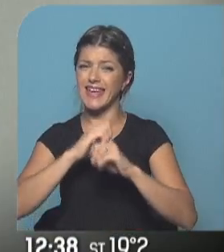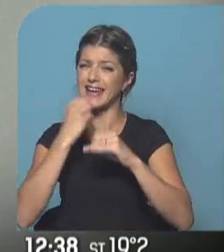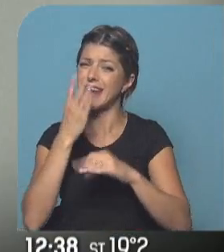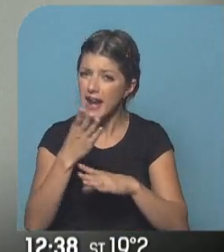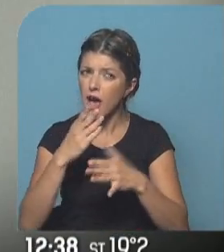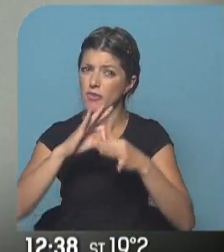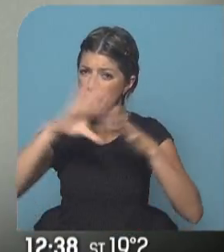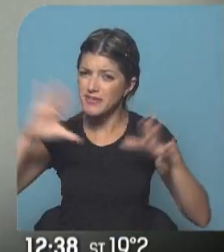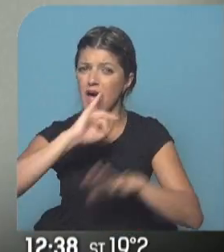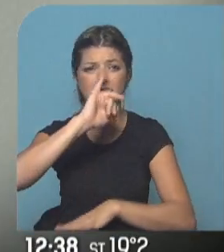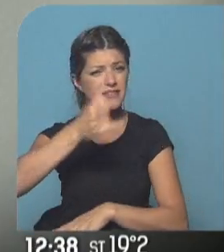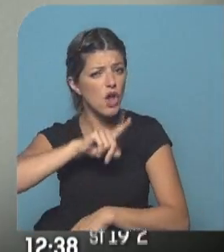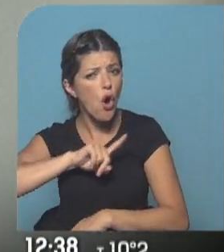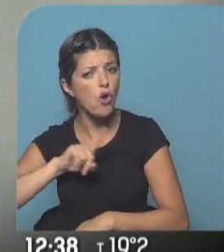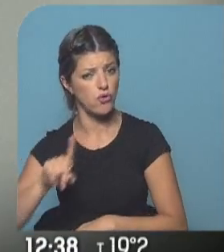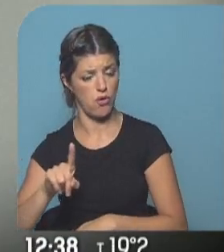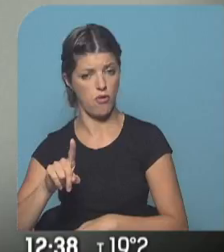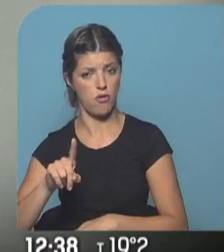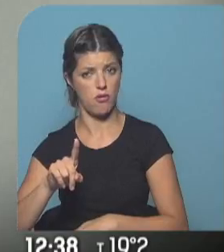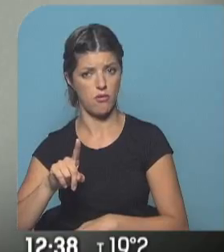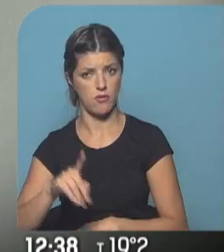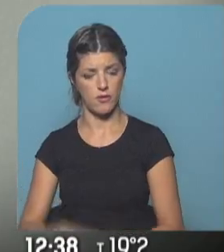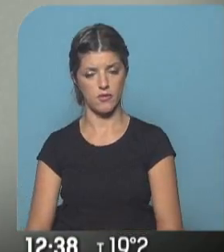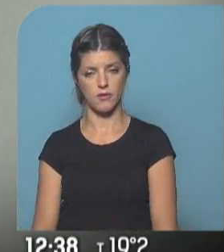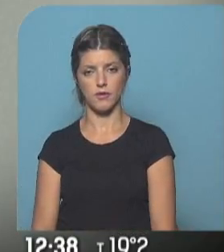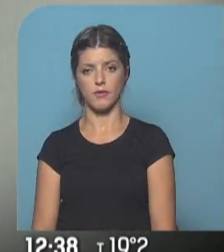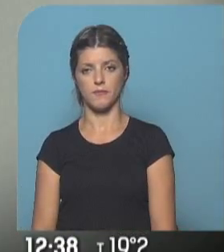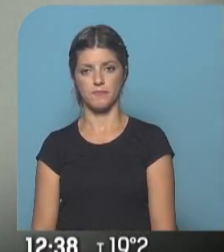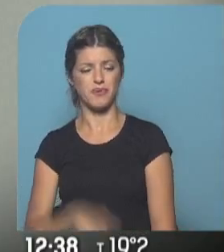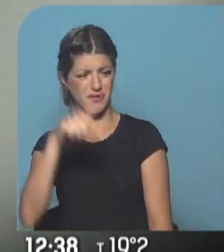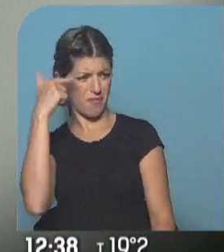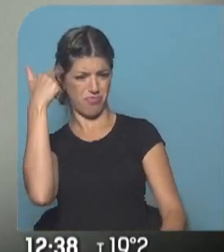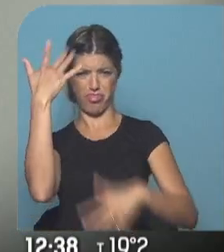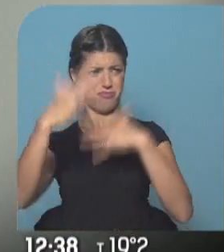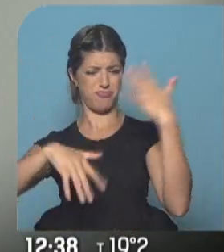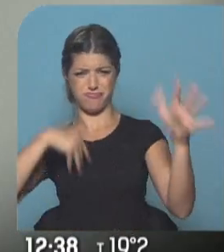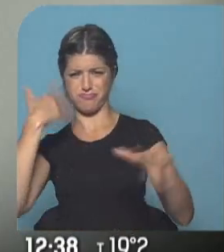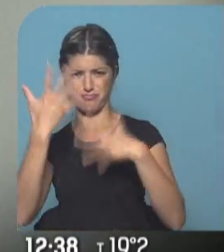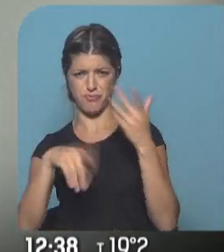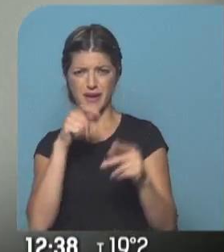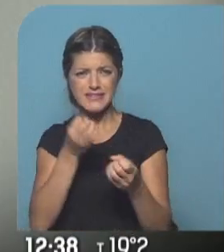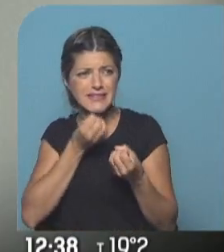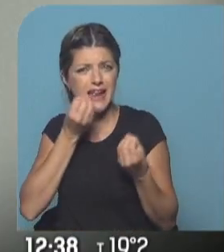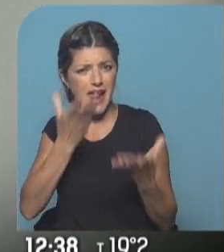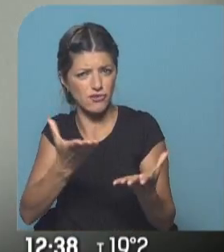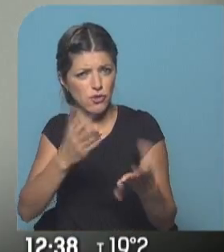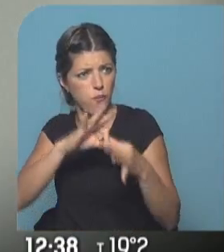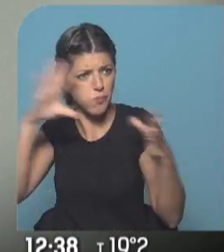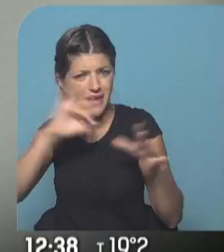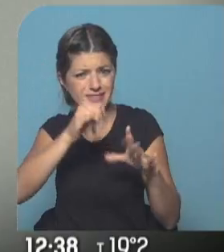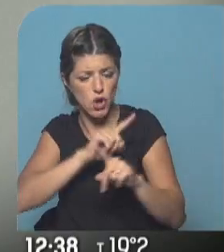independencia de Cataluña al margen de la deliberada confusión creada sobre su entrada en